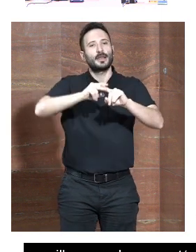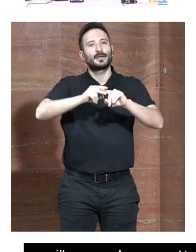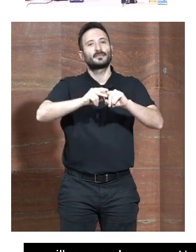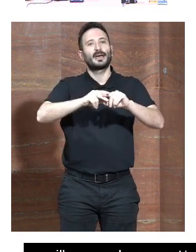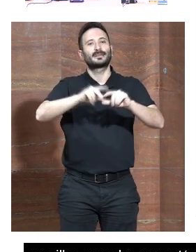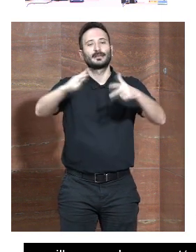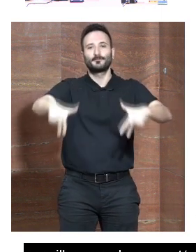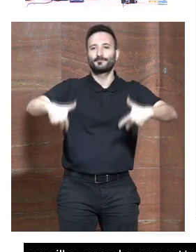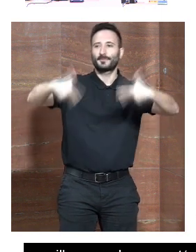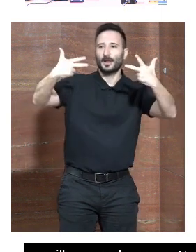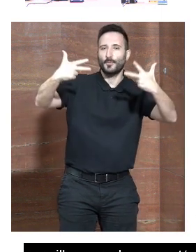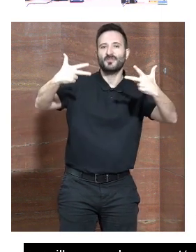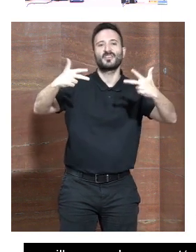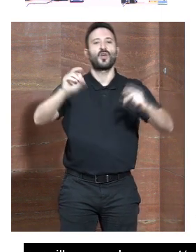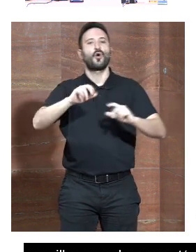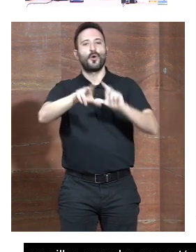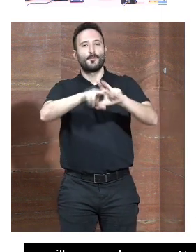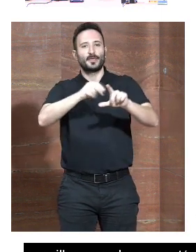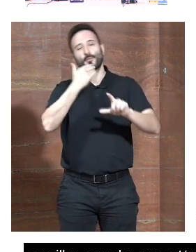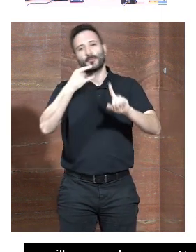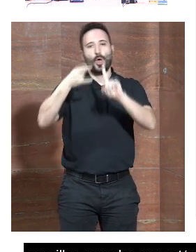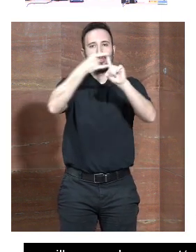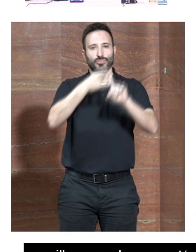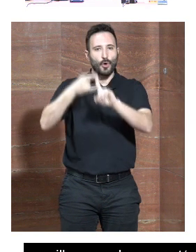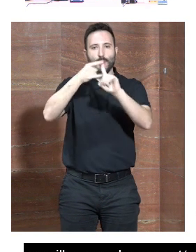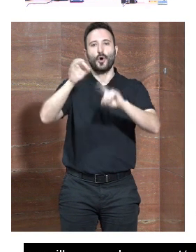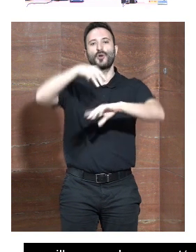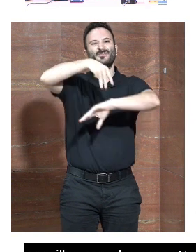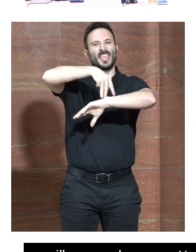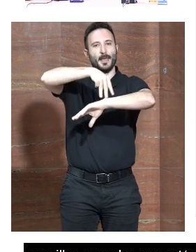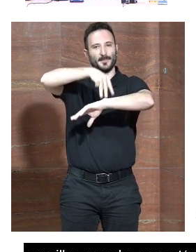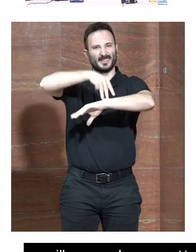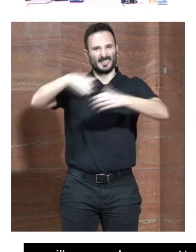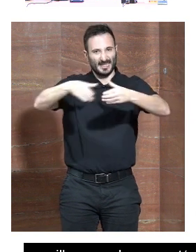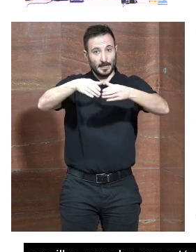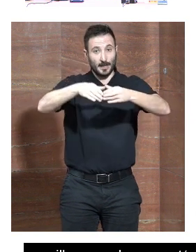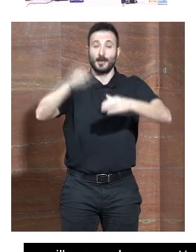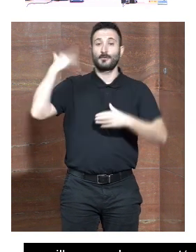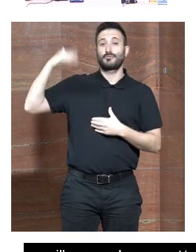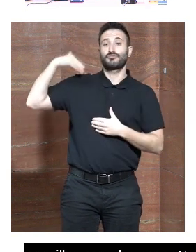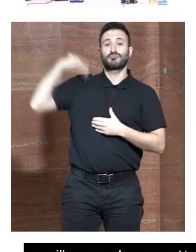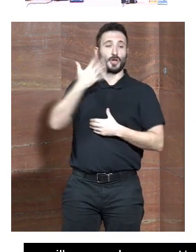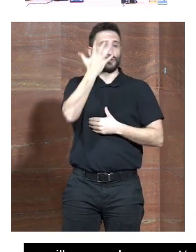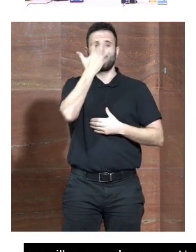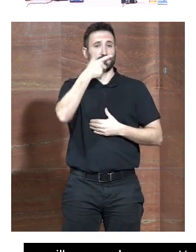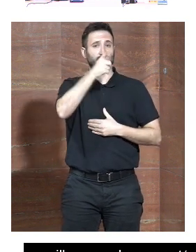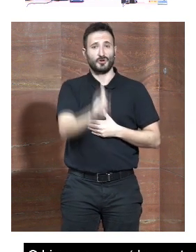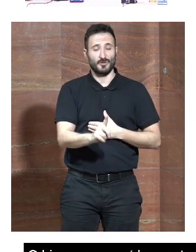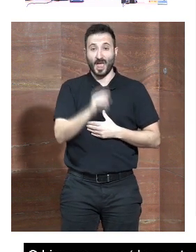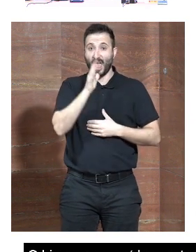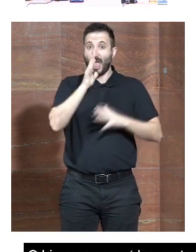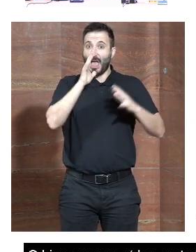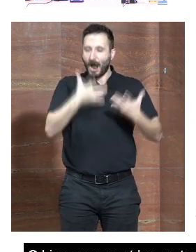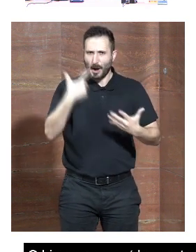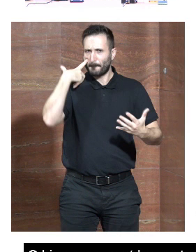de teleconferencia o de videoconferencia como Zoom o como Teams, que antes eran desconocidas para mucha gente, bueno, pues ahora